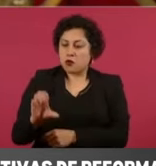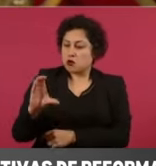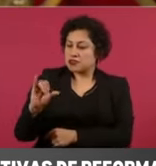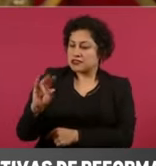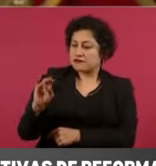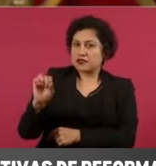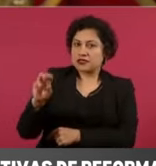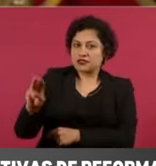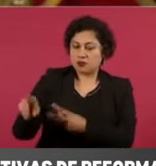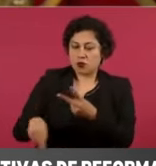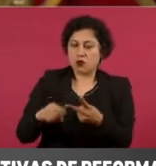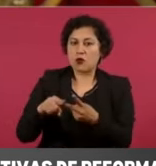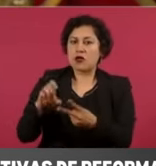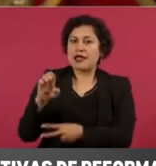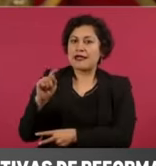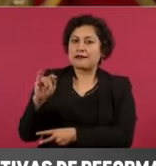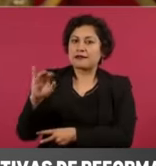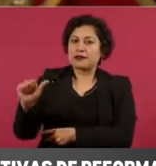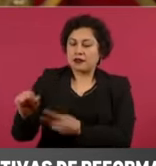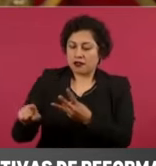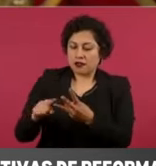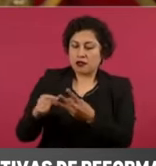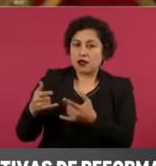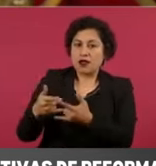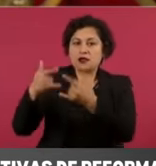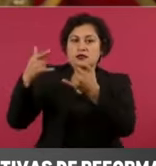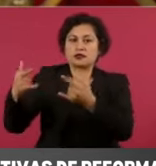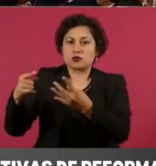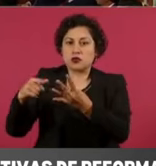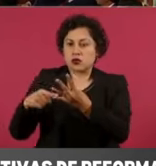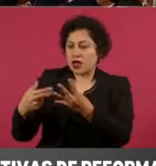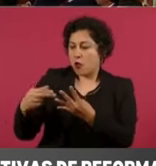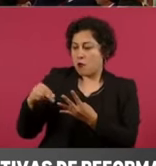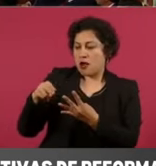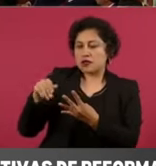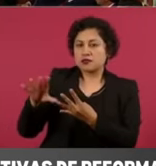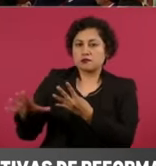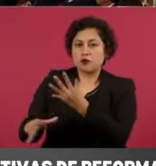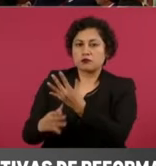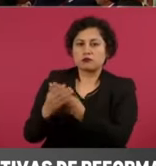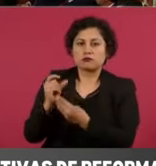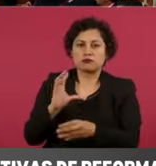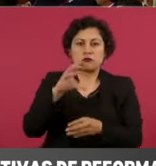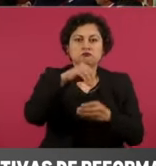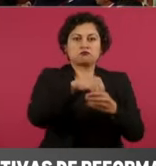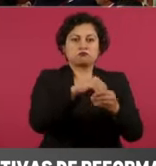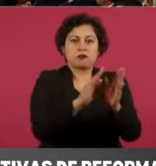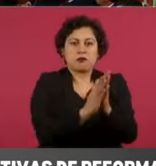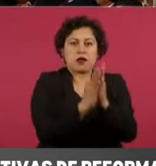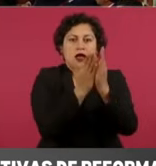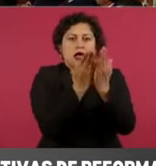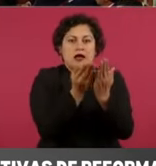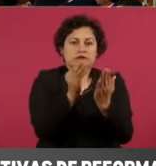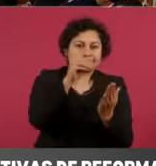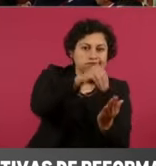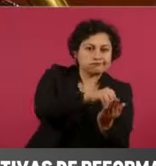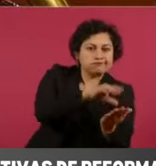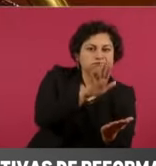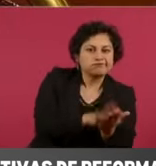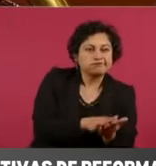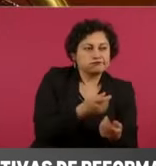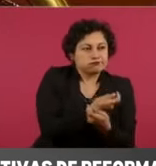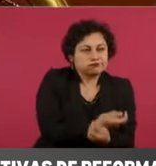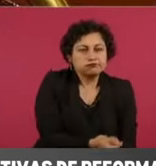la historia y el humanismo, sin menoscabo de las matemáticas, la química, la física y